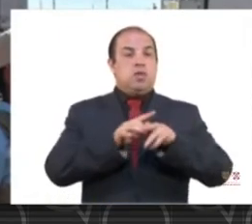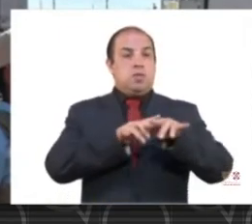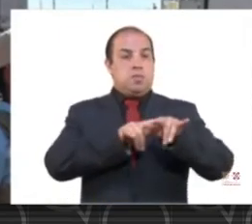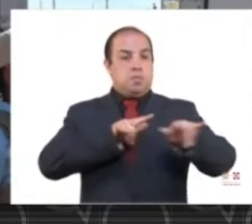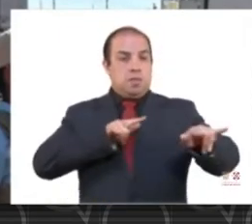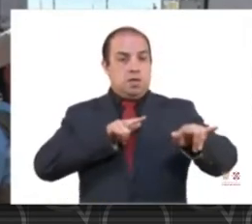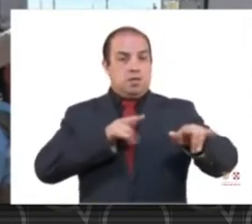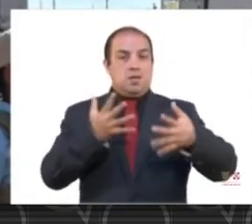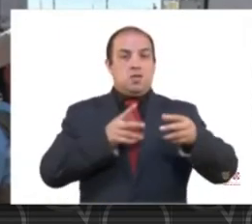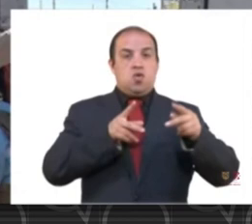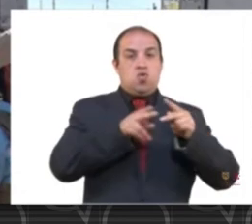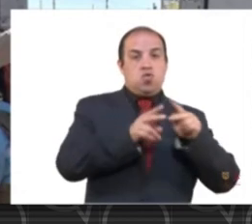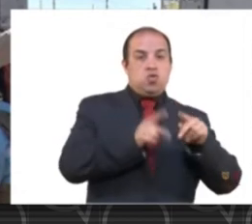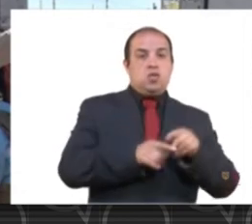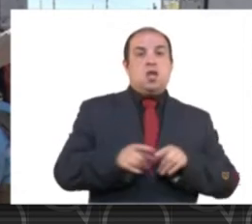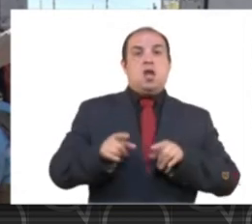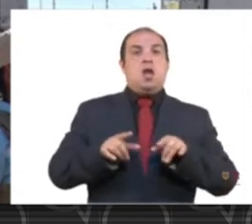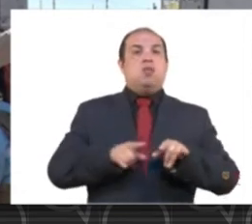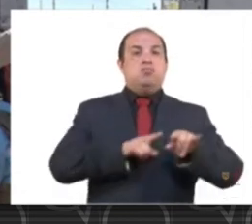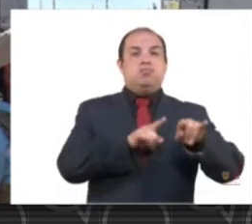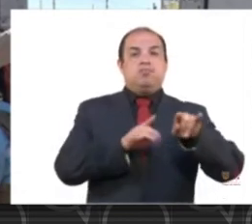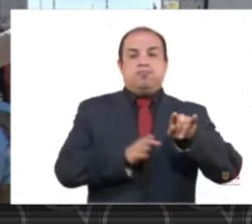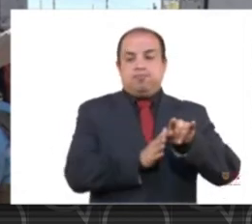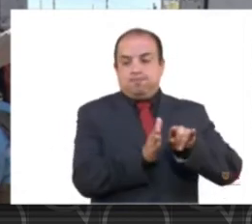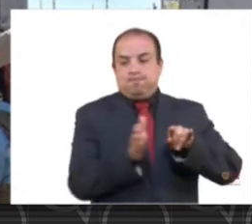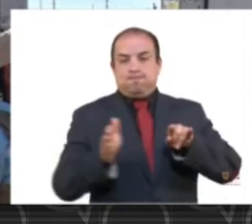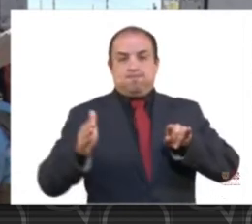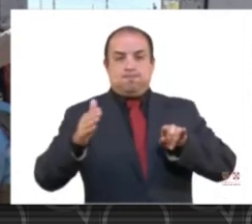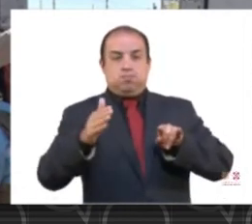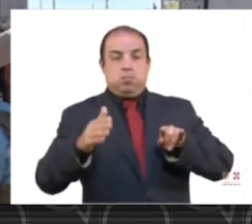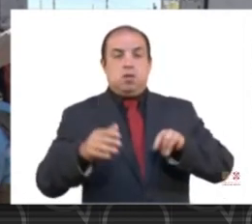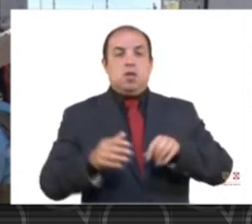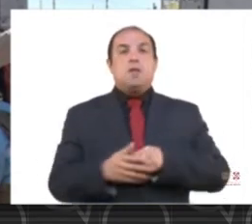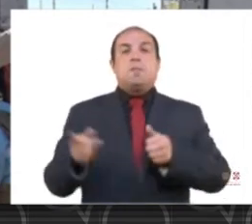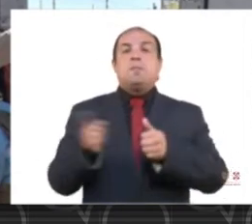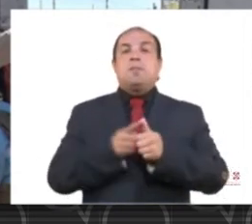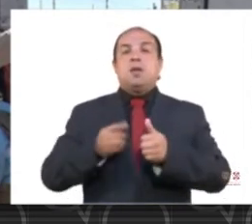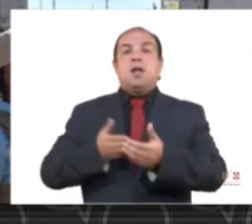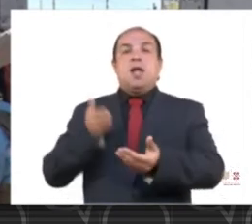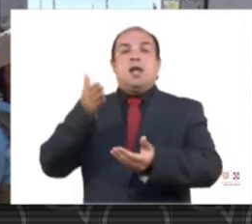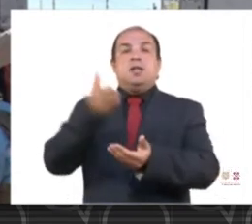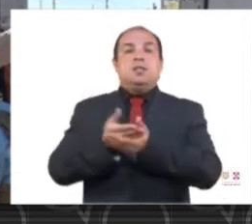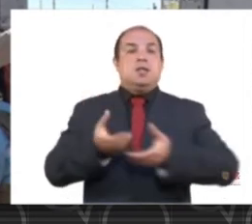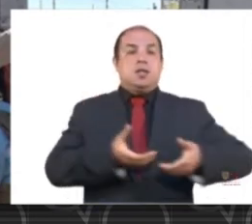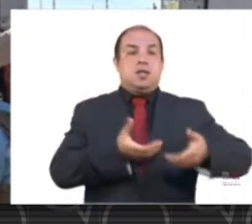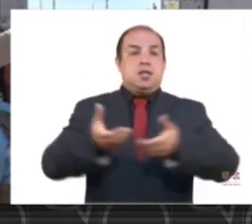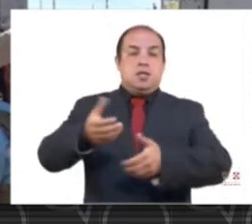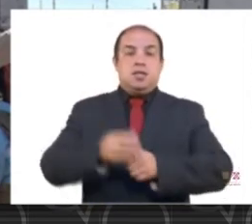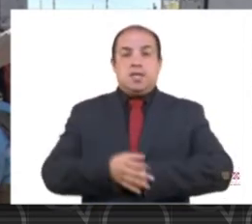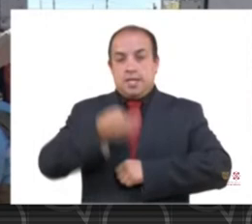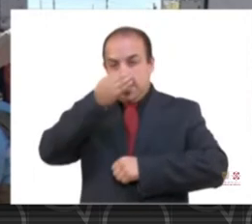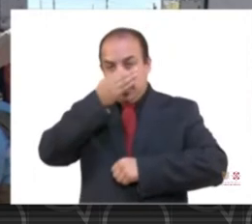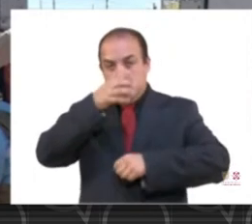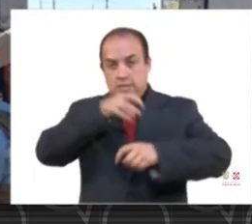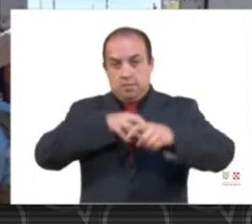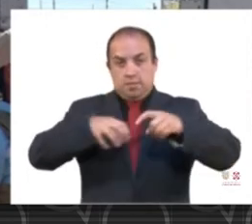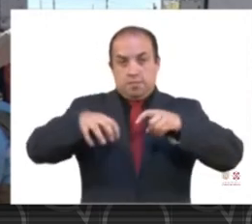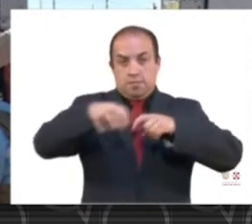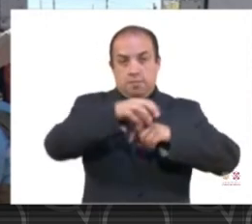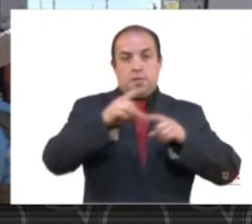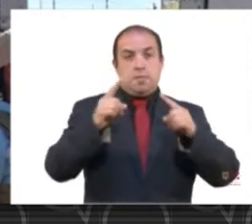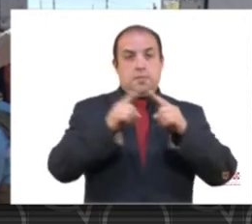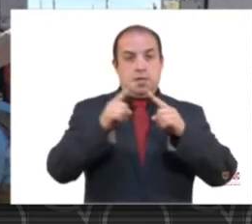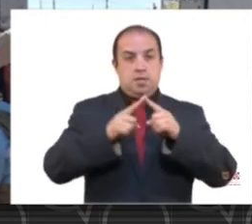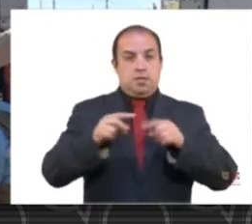desvíos a la circulación en los principales accesos carreteros y en la periferia de lo que es la Basílica. En